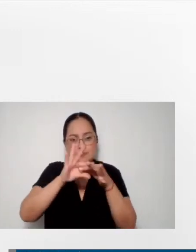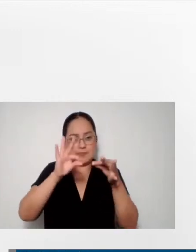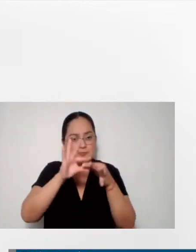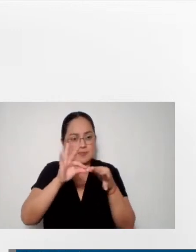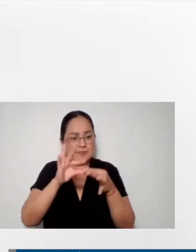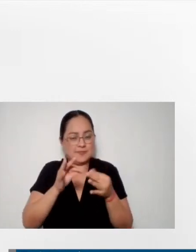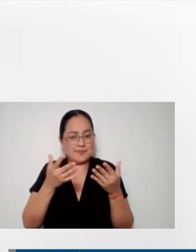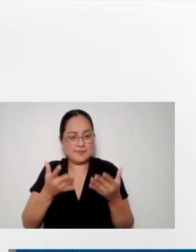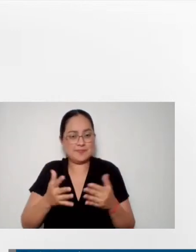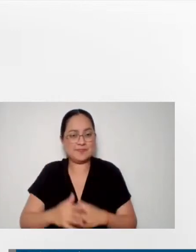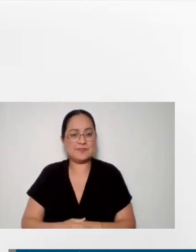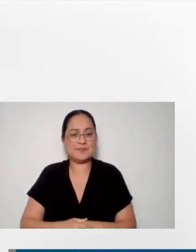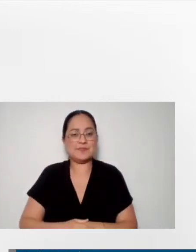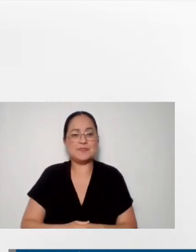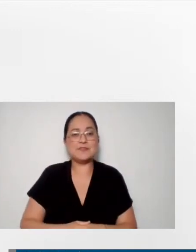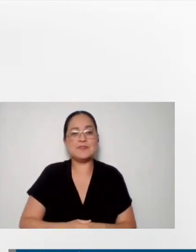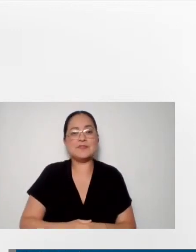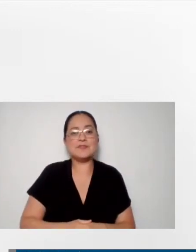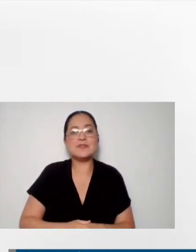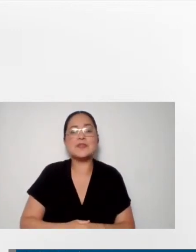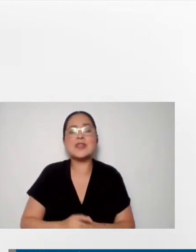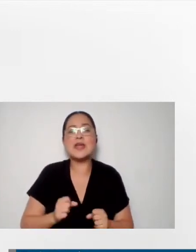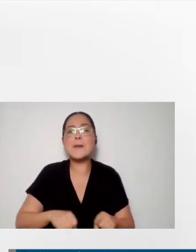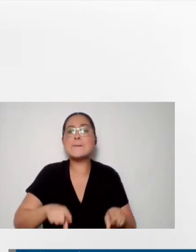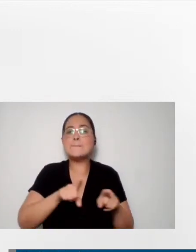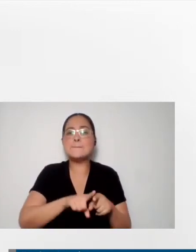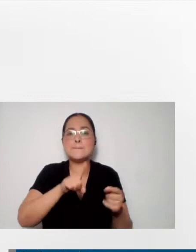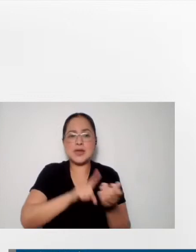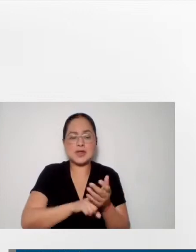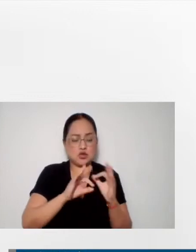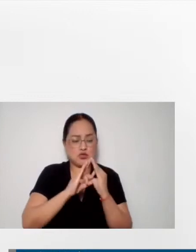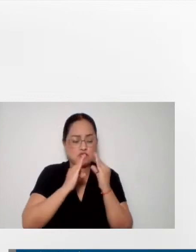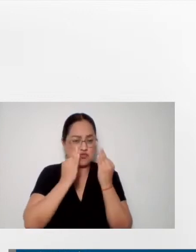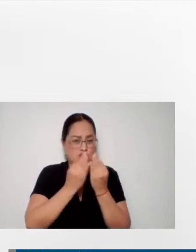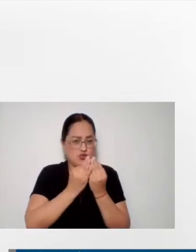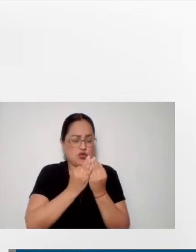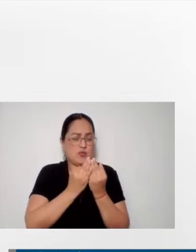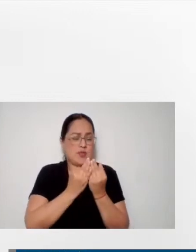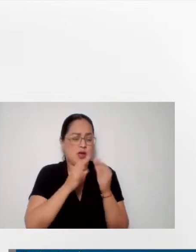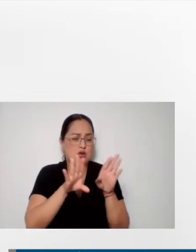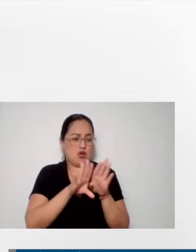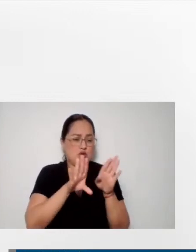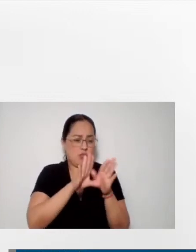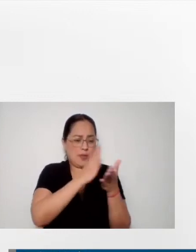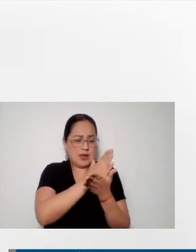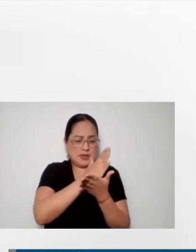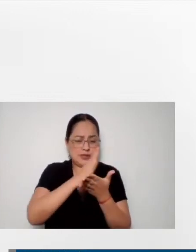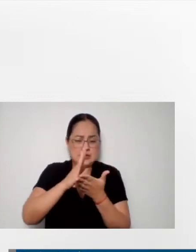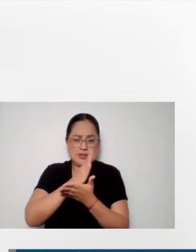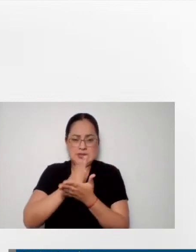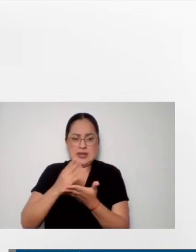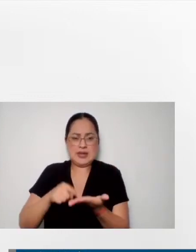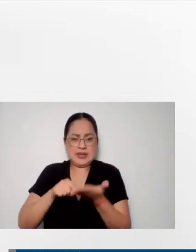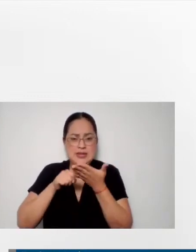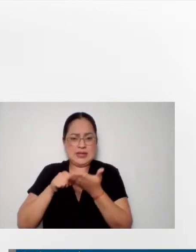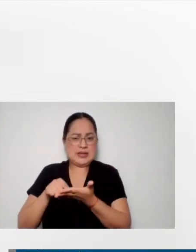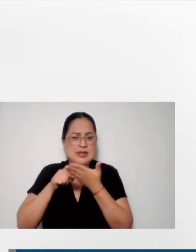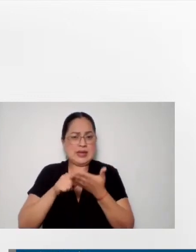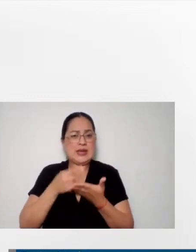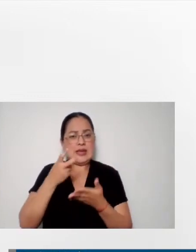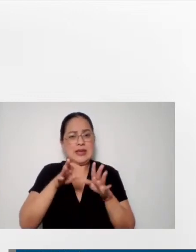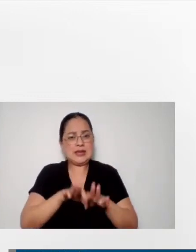nos lo explicó perfecto, la división también es temática, ¿no? Y esto nos permite también hacer saltos bien interesantes entre